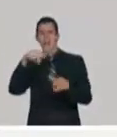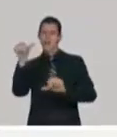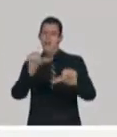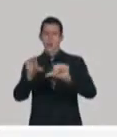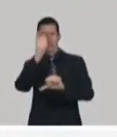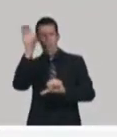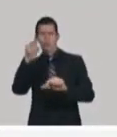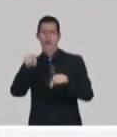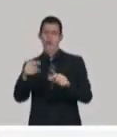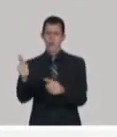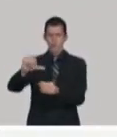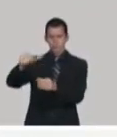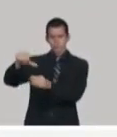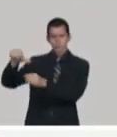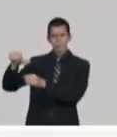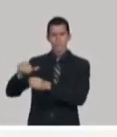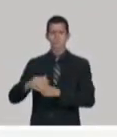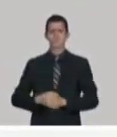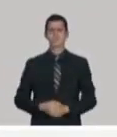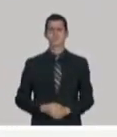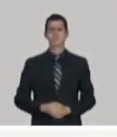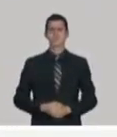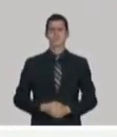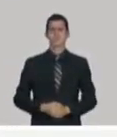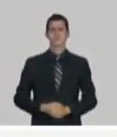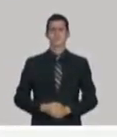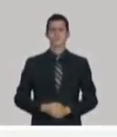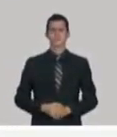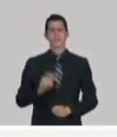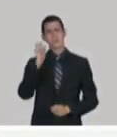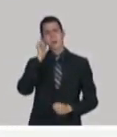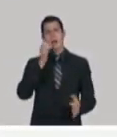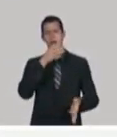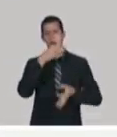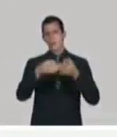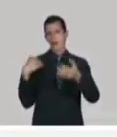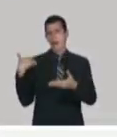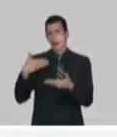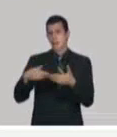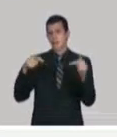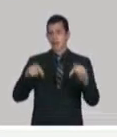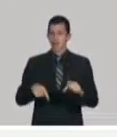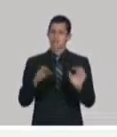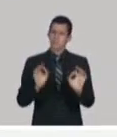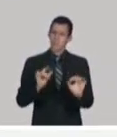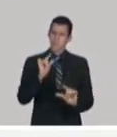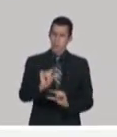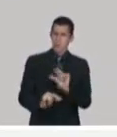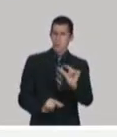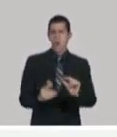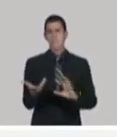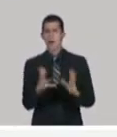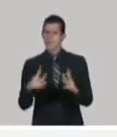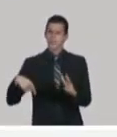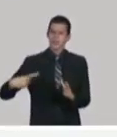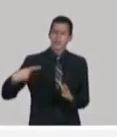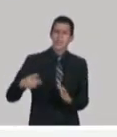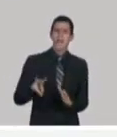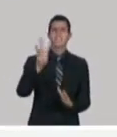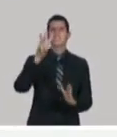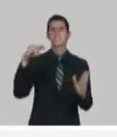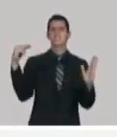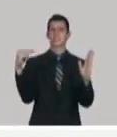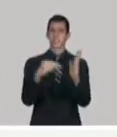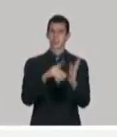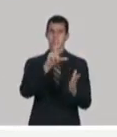apoyo creo que desde el punto de vista productivo lo importante ha sido que hemos logrado el escalado productivo a 3000 litros es decir eso ha sido un